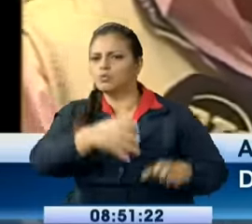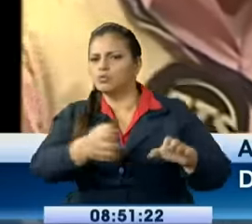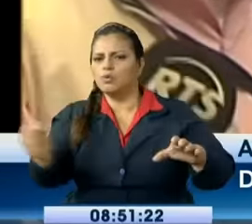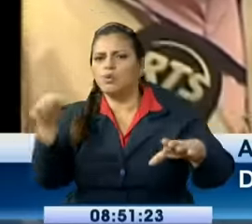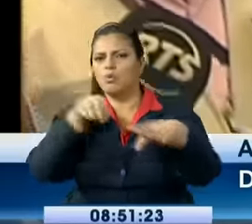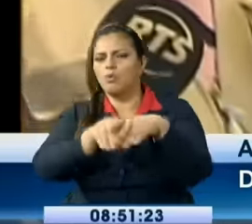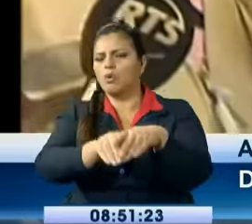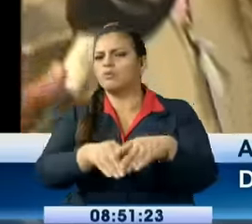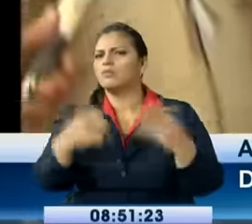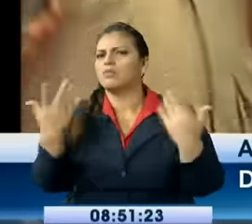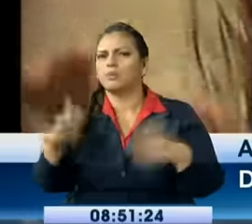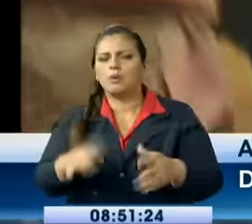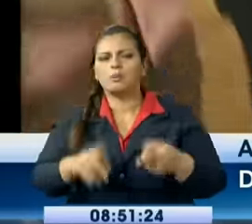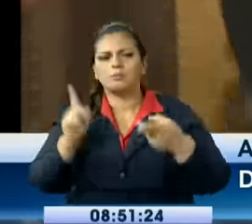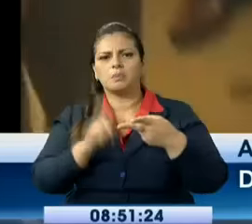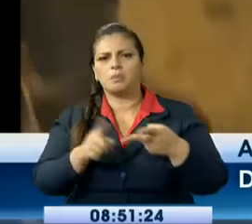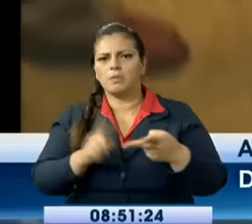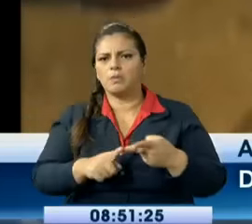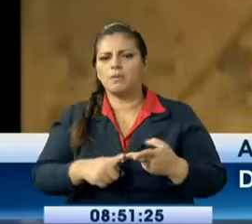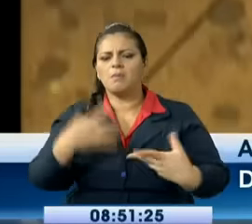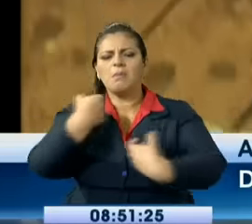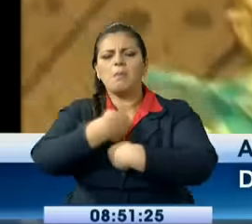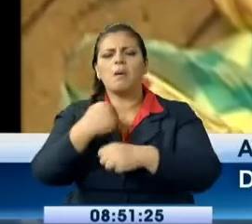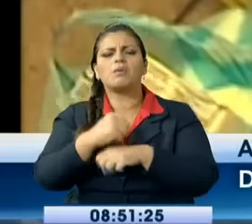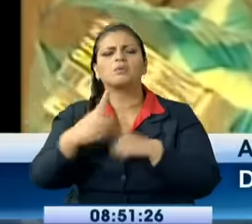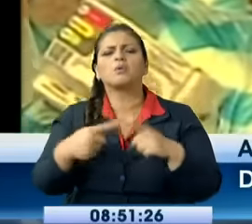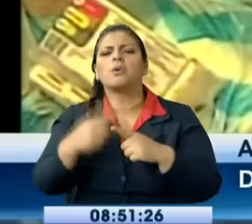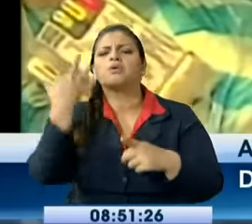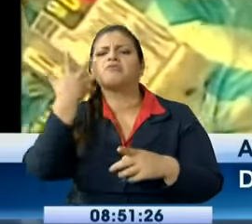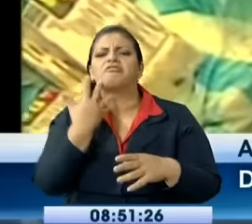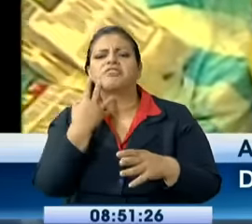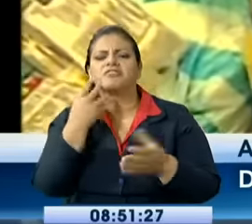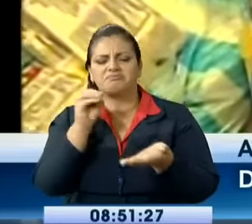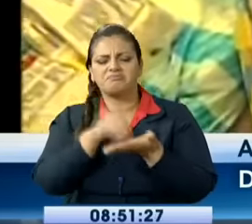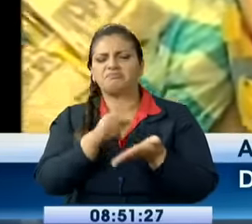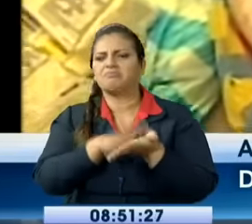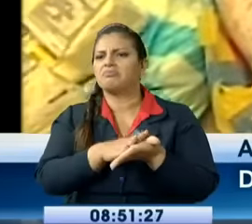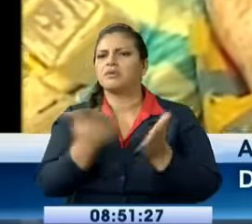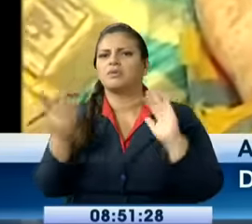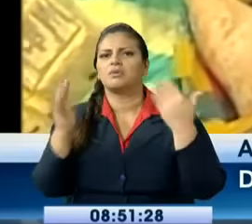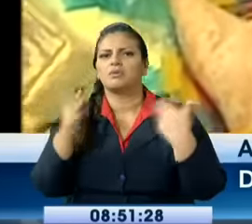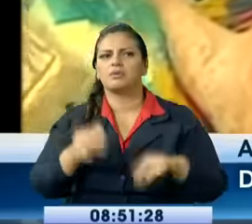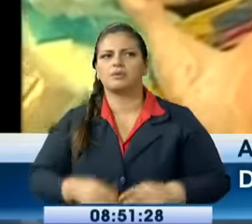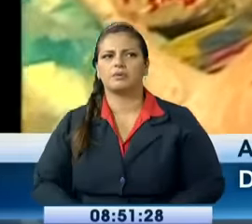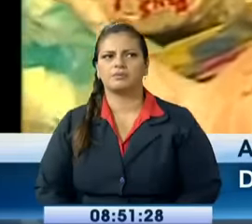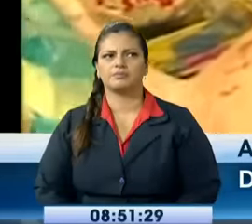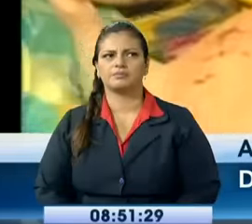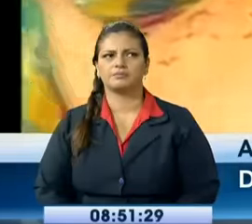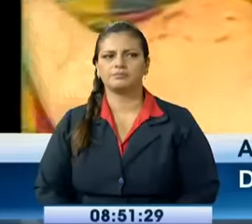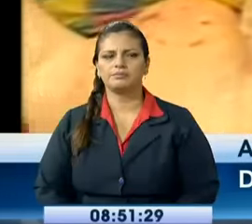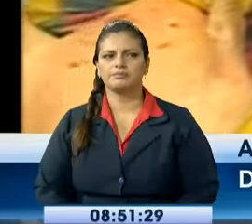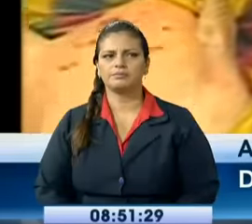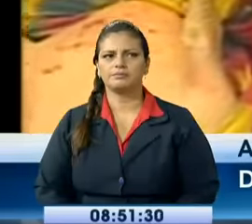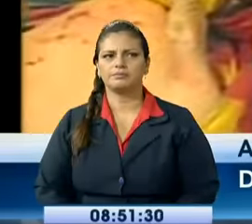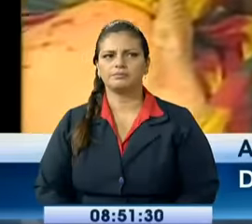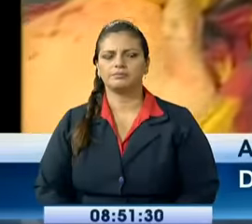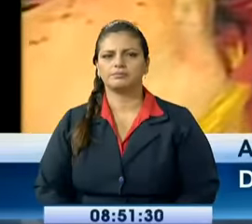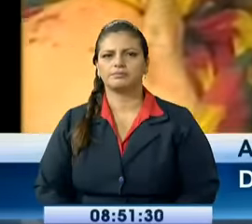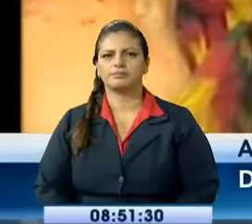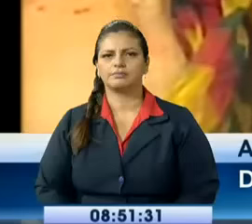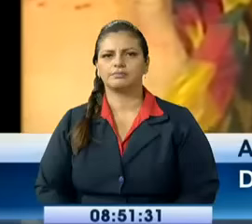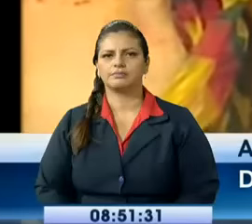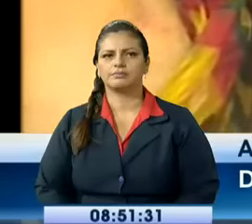sin fecha de caducidad, y el consumo humano esto afecta, no pueden... Me preocupa algo, abogado, también aparte, por ejemplo, en cuanto a los